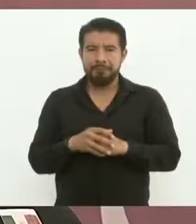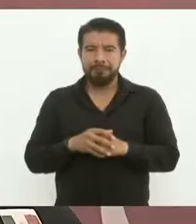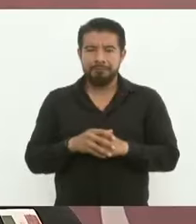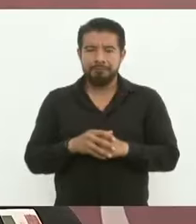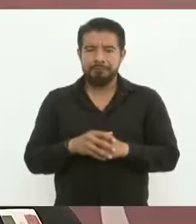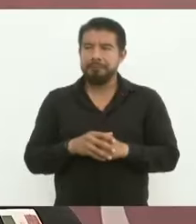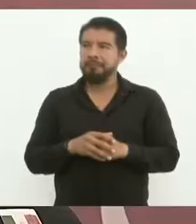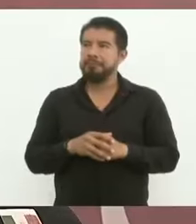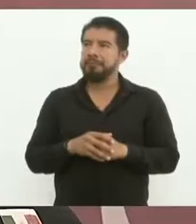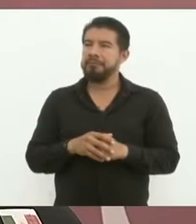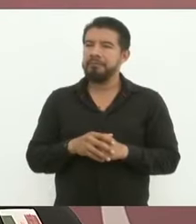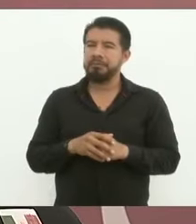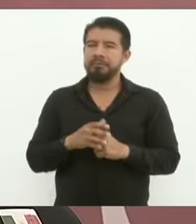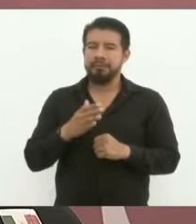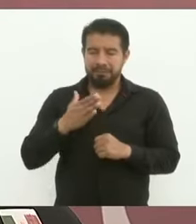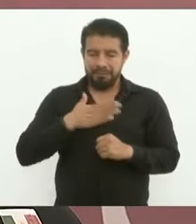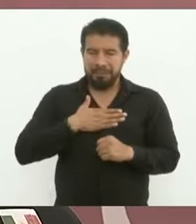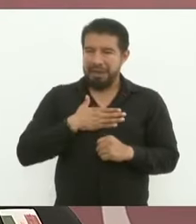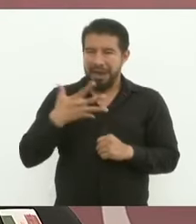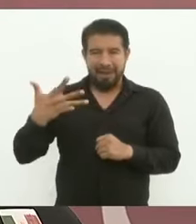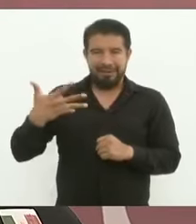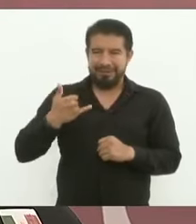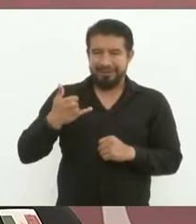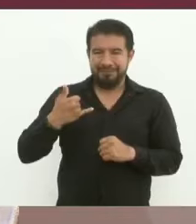como el que les habla.